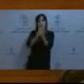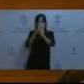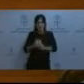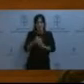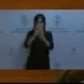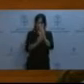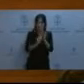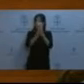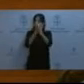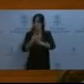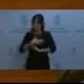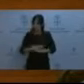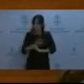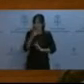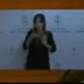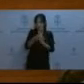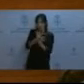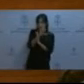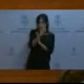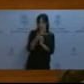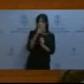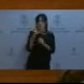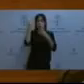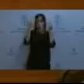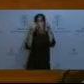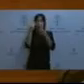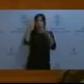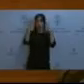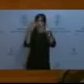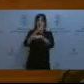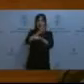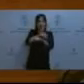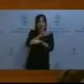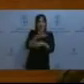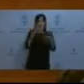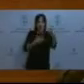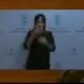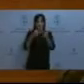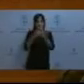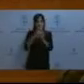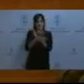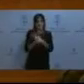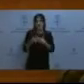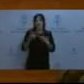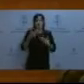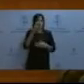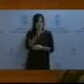beneficio para los ganaderos asturianos de leche está sobradamente demostrado. Gracias, presidente.